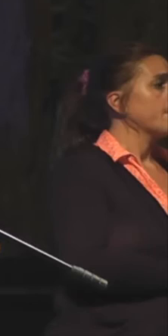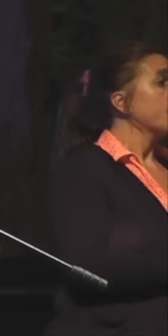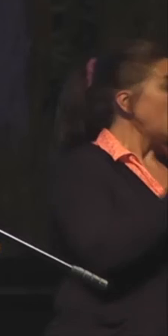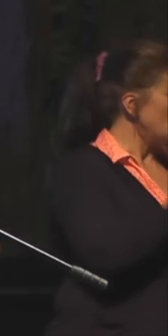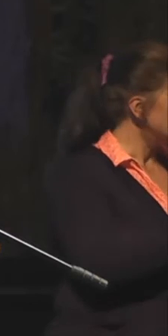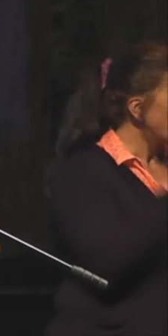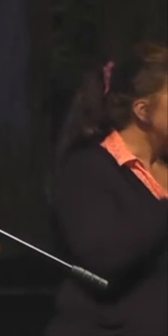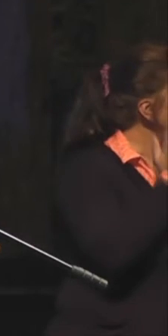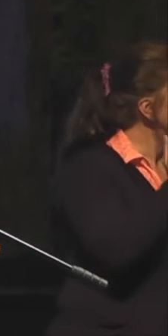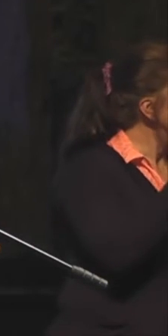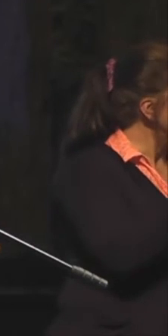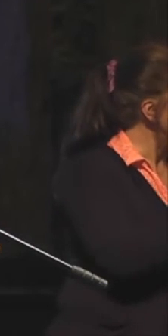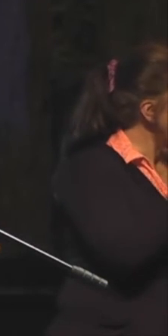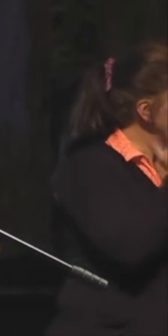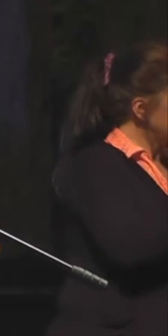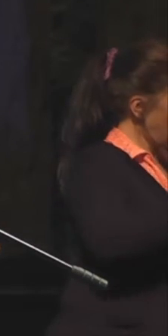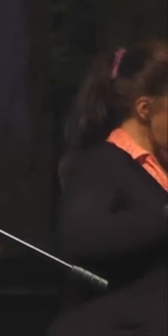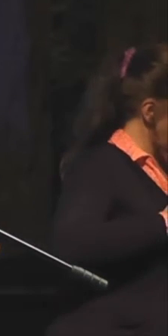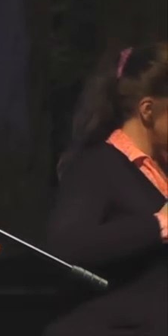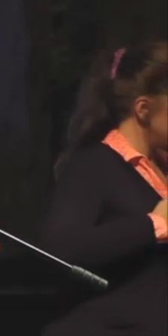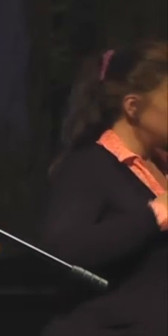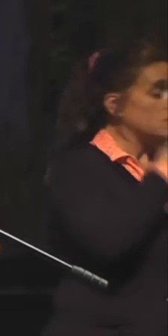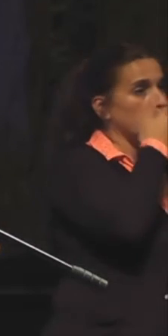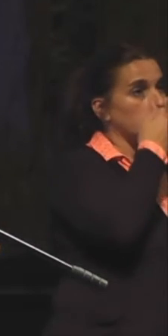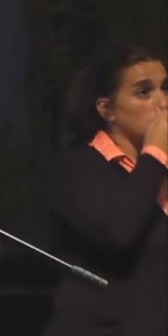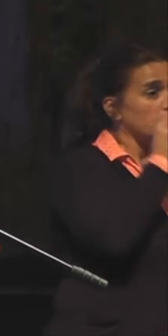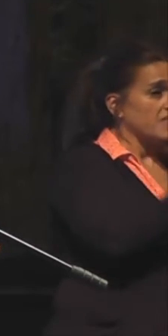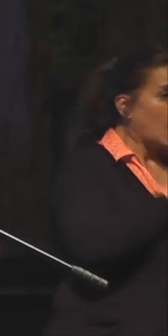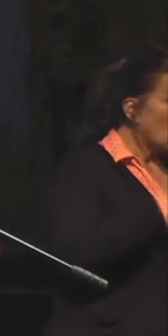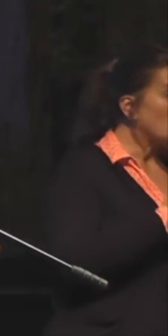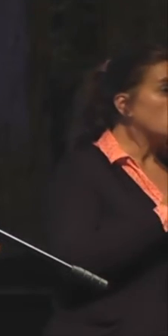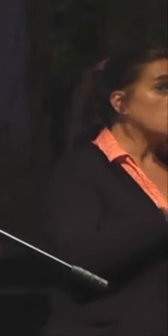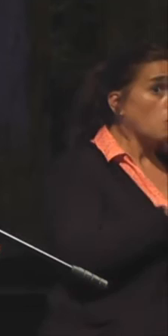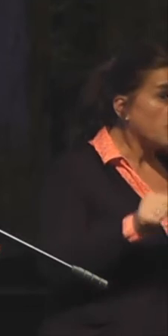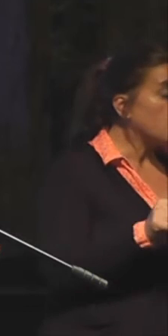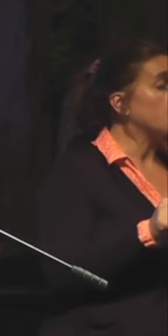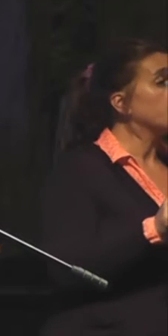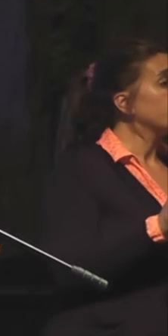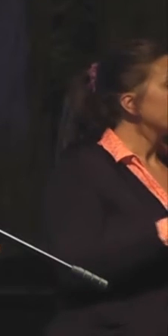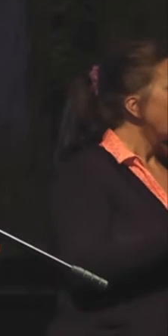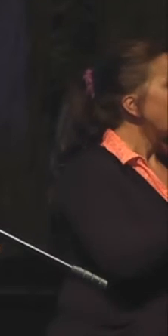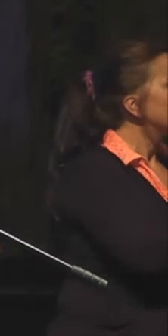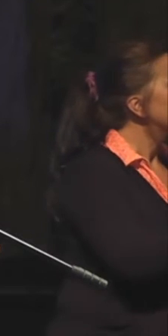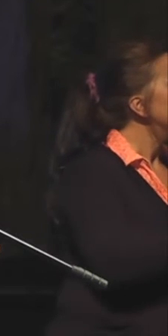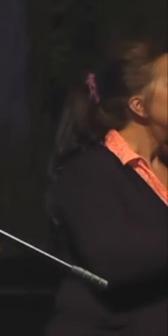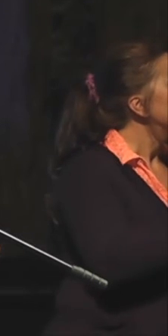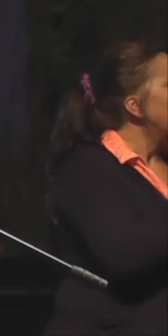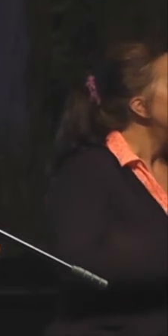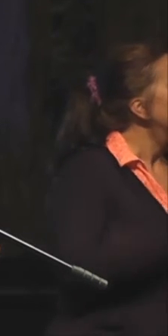a la salida de la dictadura dentro de los candidatos que pudieron serlo ghana el doctor